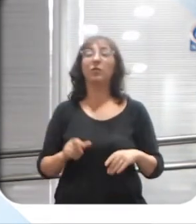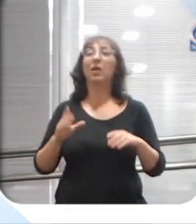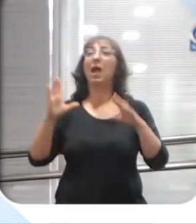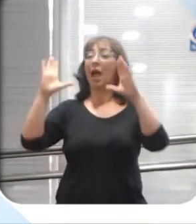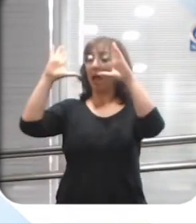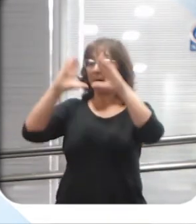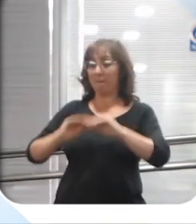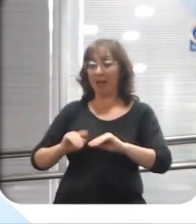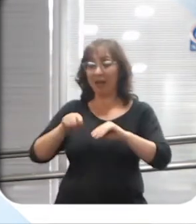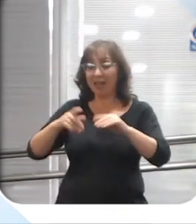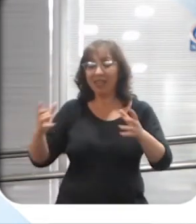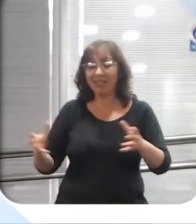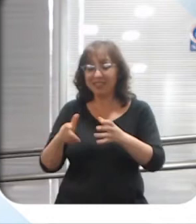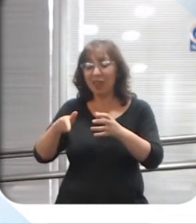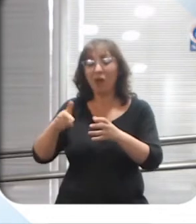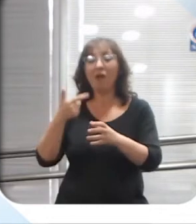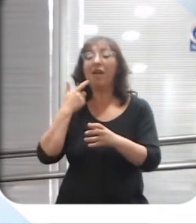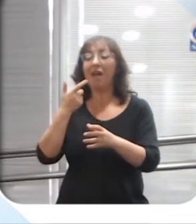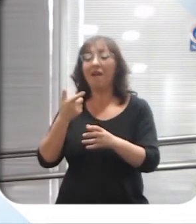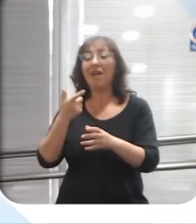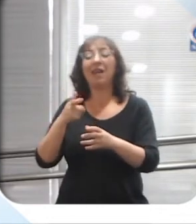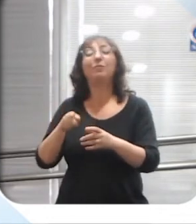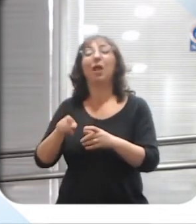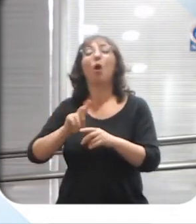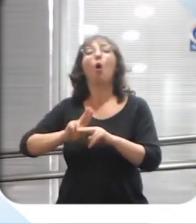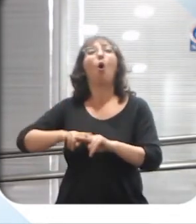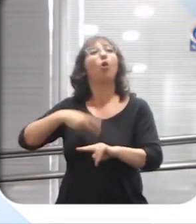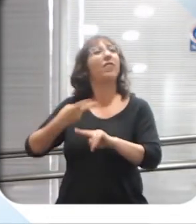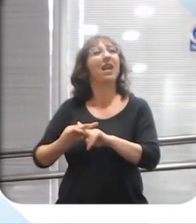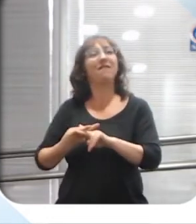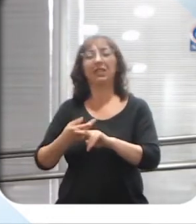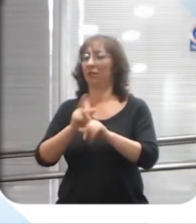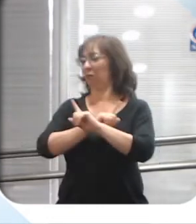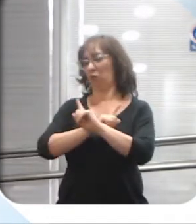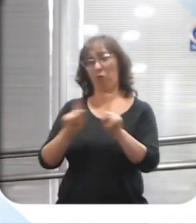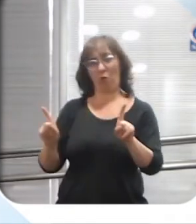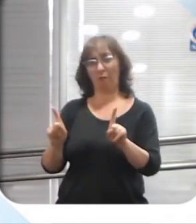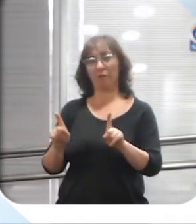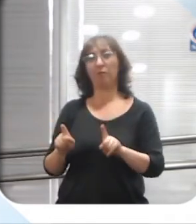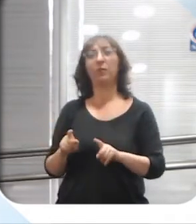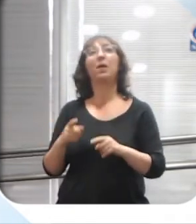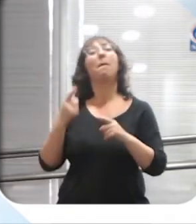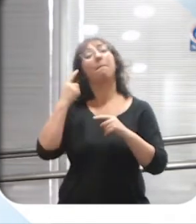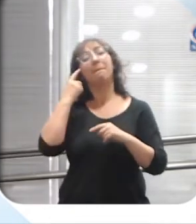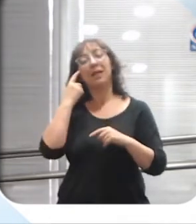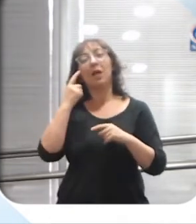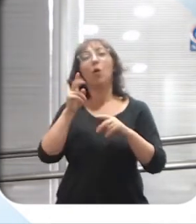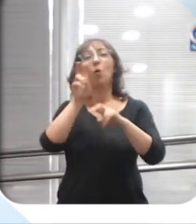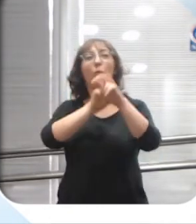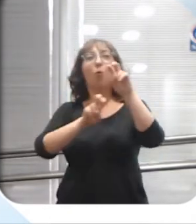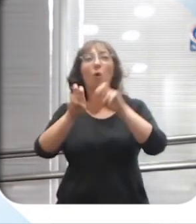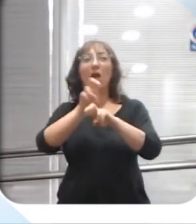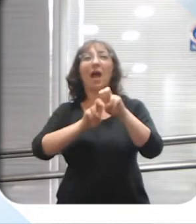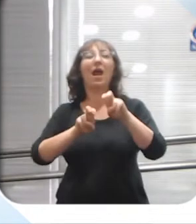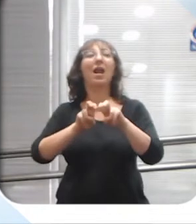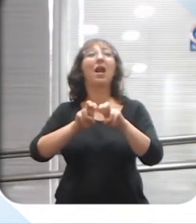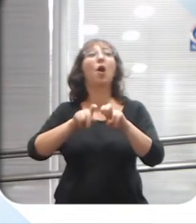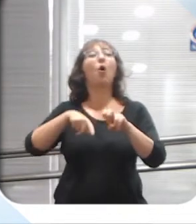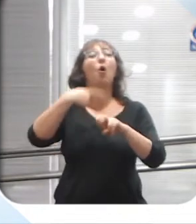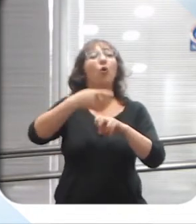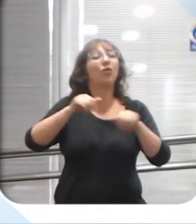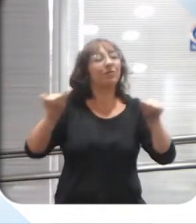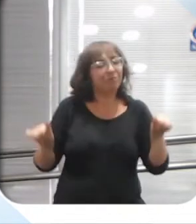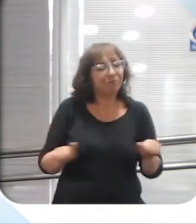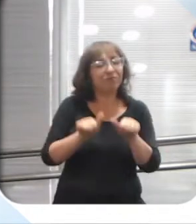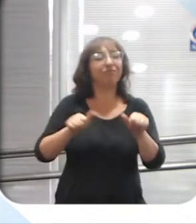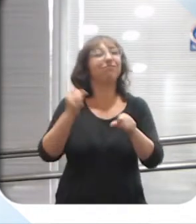el incendio, tenemos que buscar que eso no vuelva a suceder y creíamos que teníamos que ir a otras